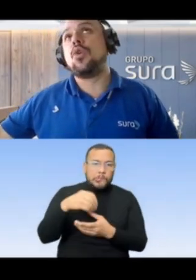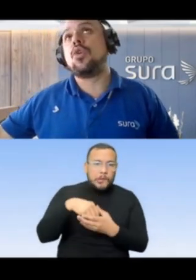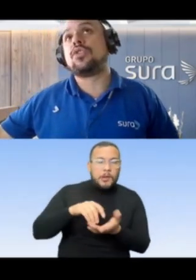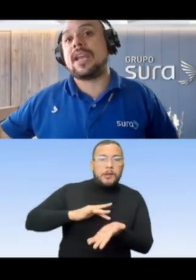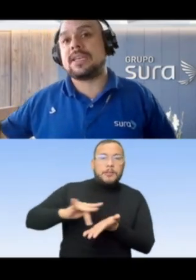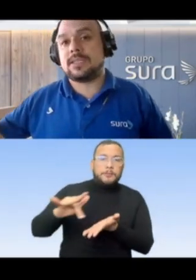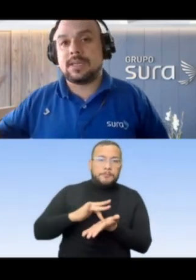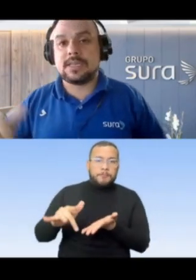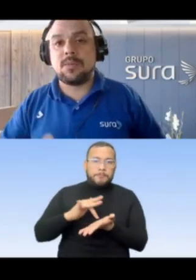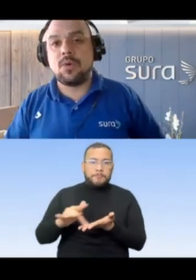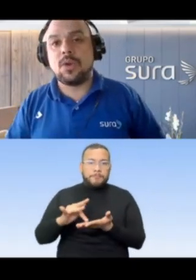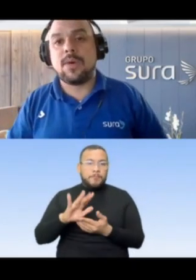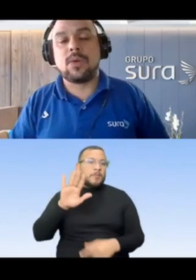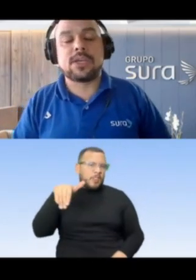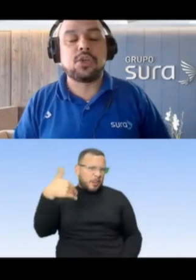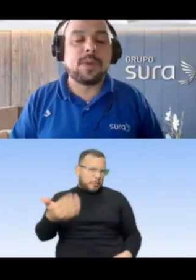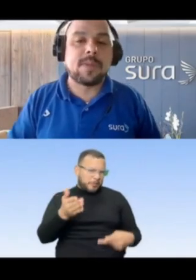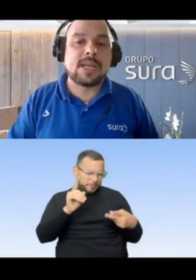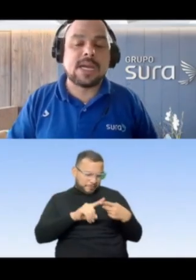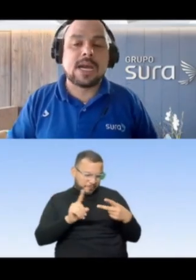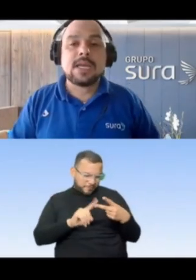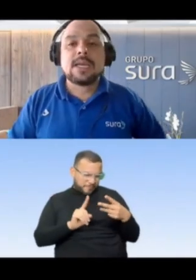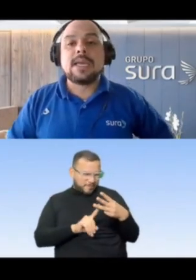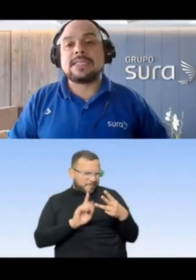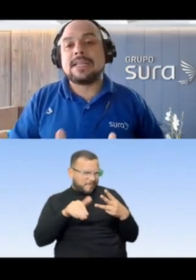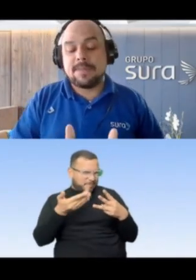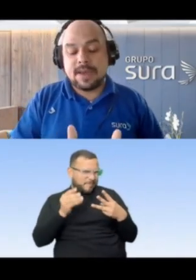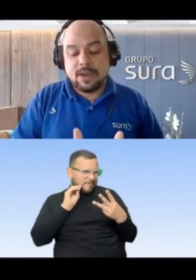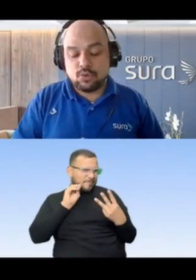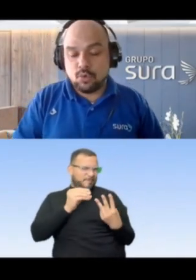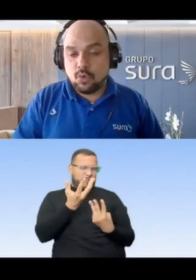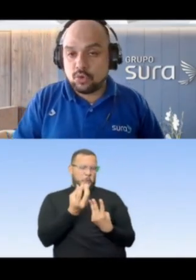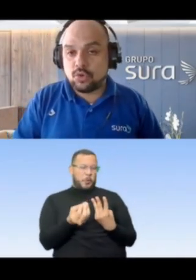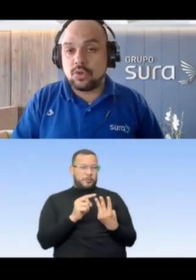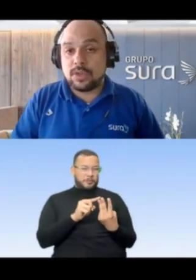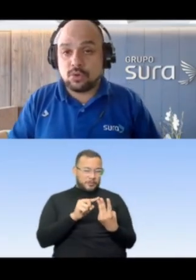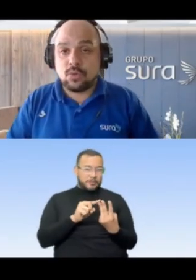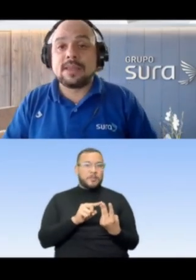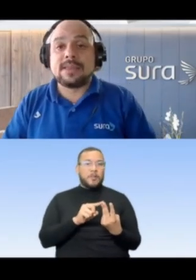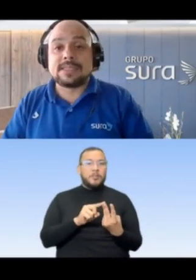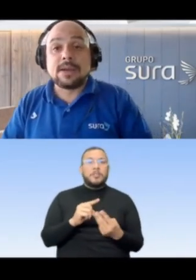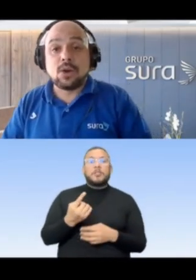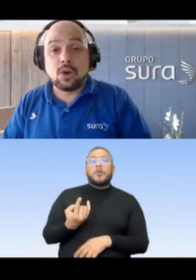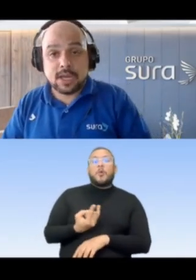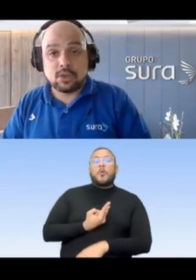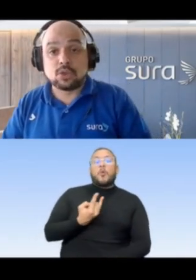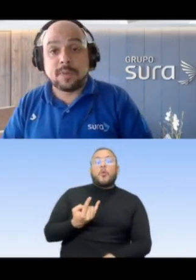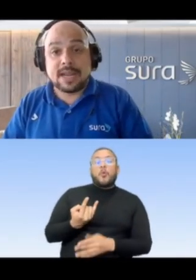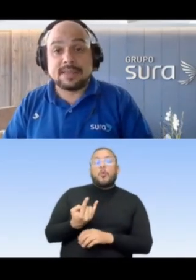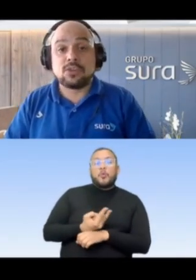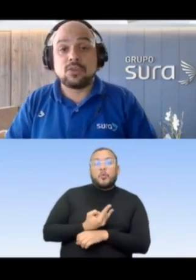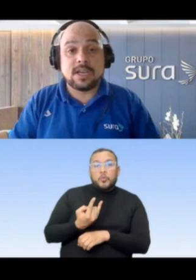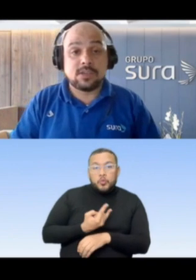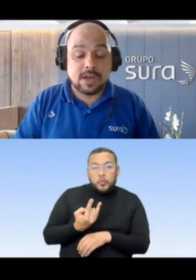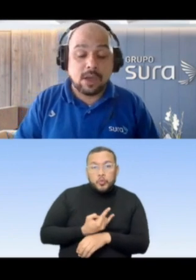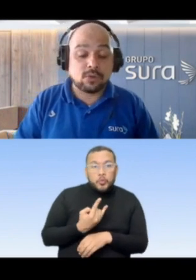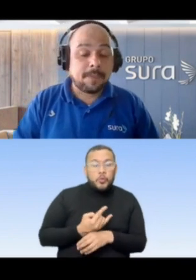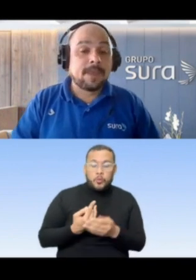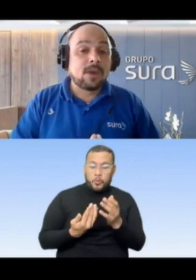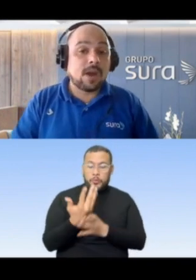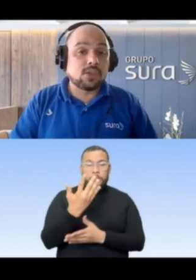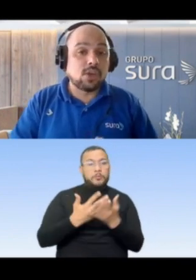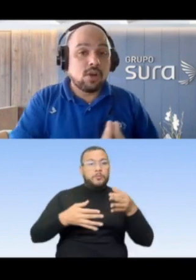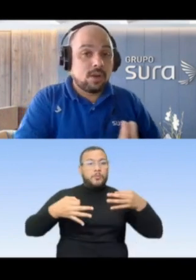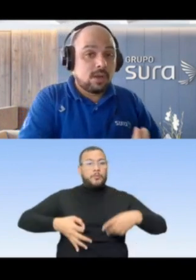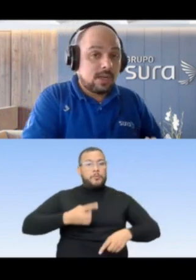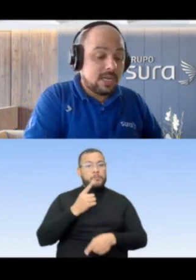a ver en el módulo 3, que es el módulo de valoración primaria, es el tema de los uso de los guantes correctos para la atención de